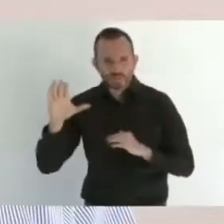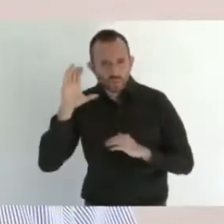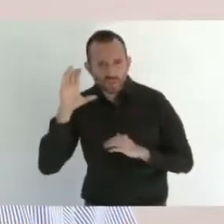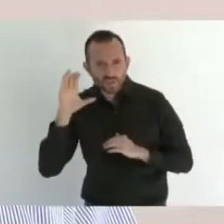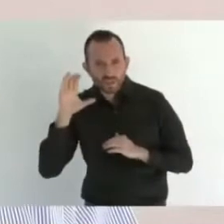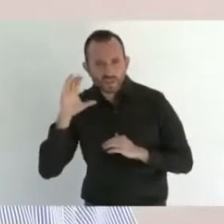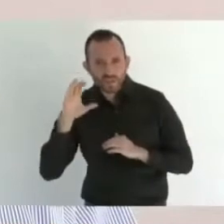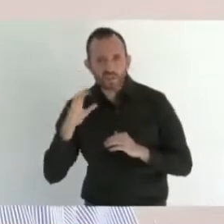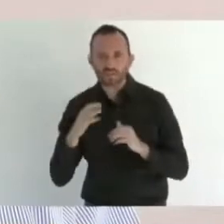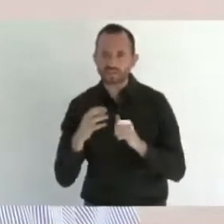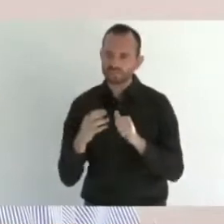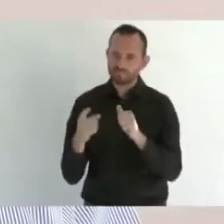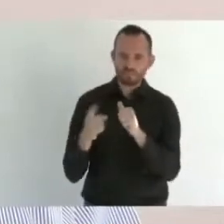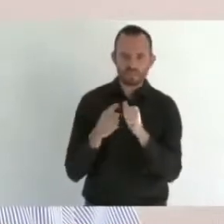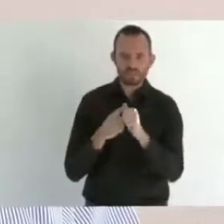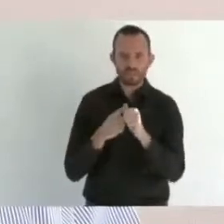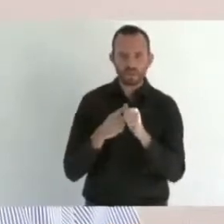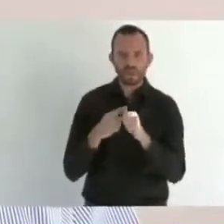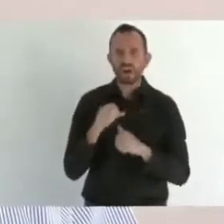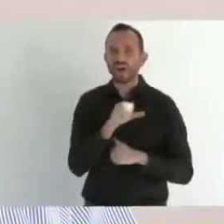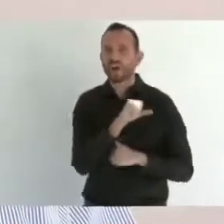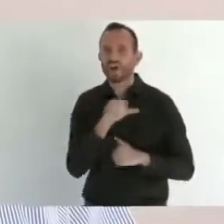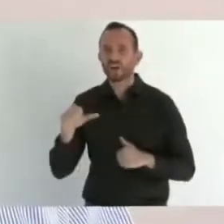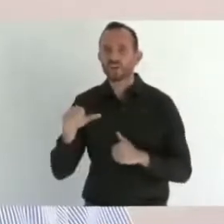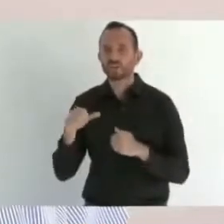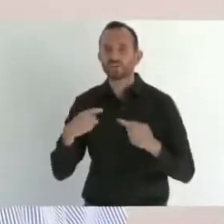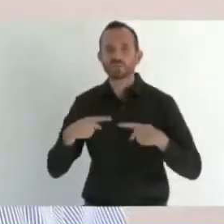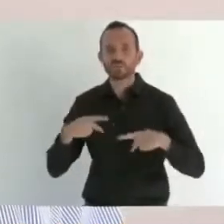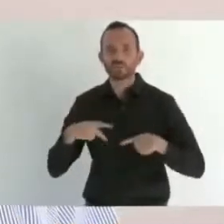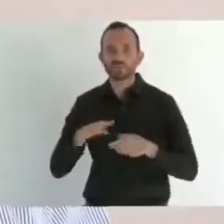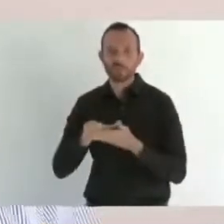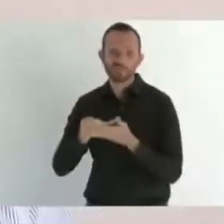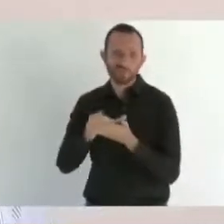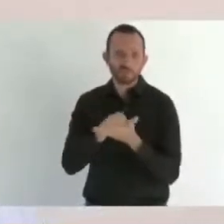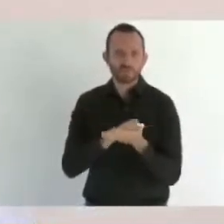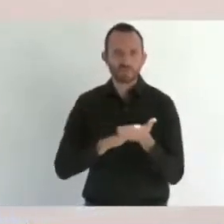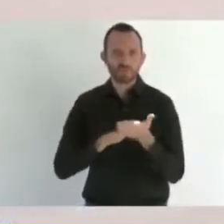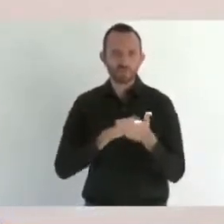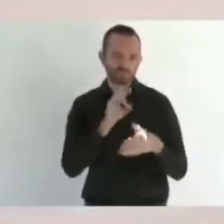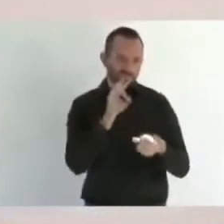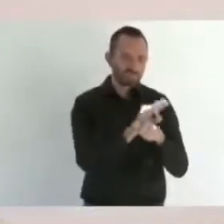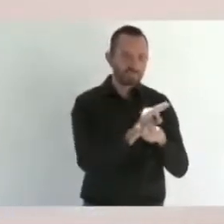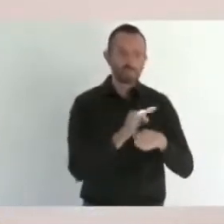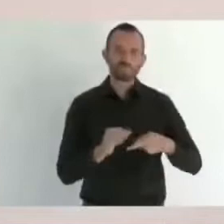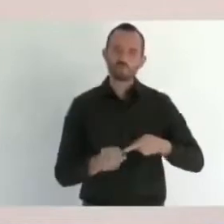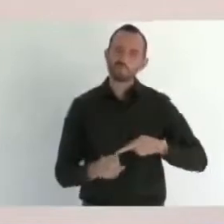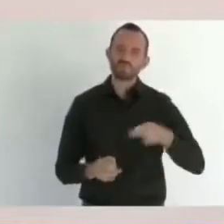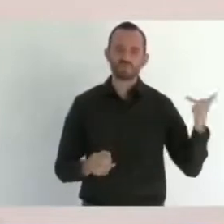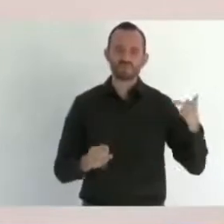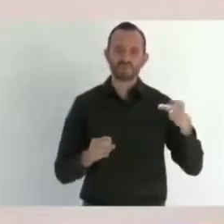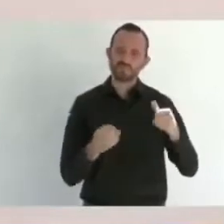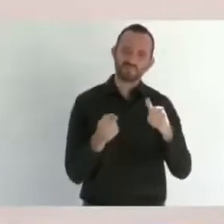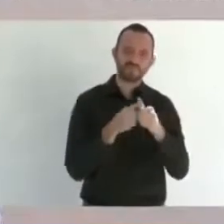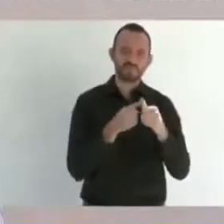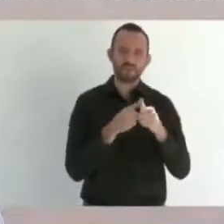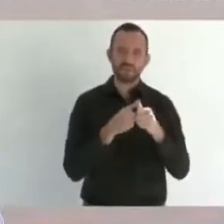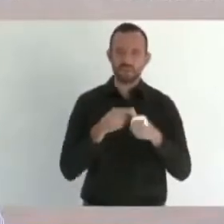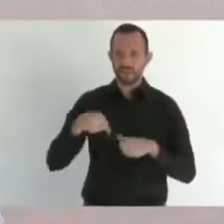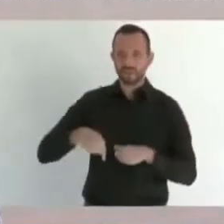por el bien de todos primero los pobres y el caso de san quintín es muy especial